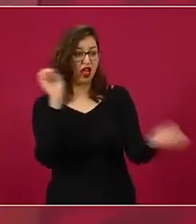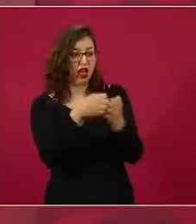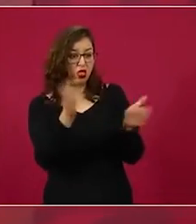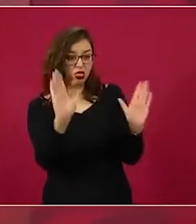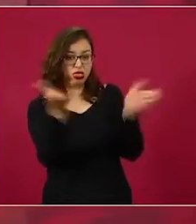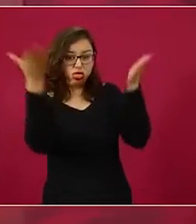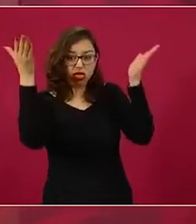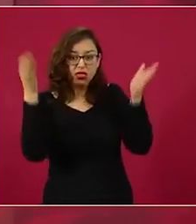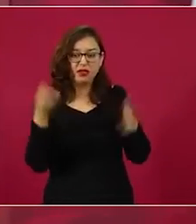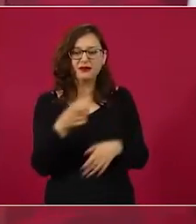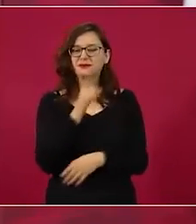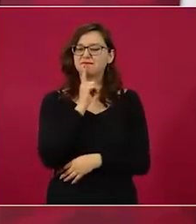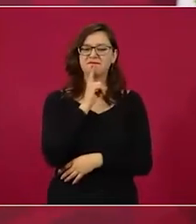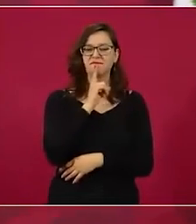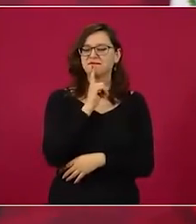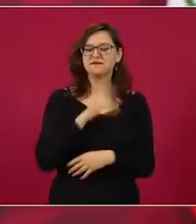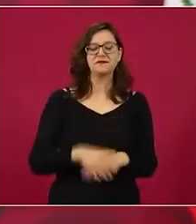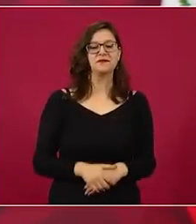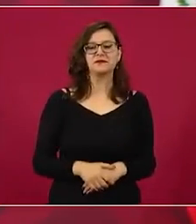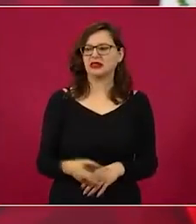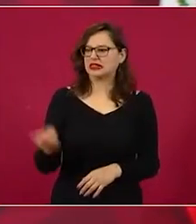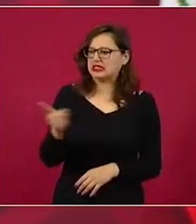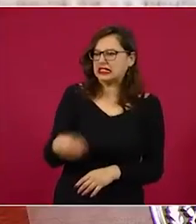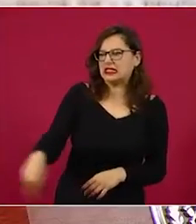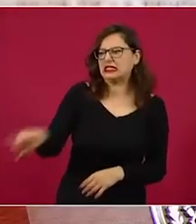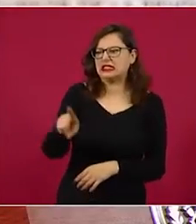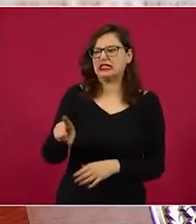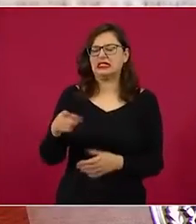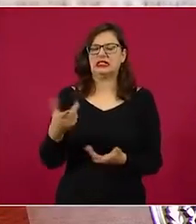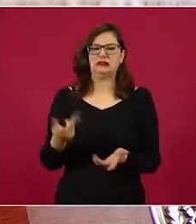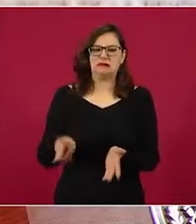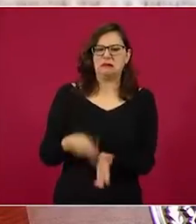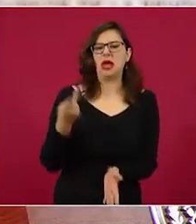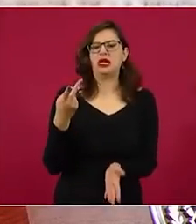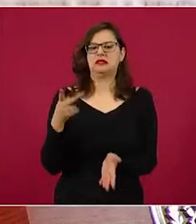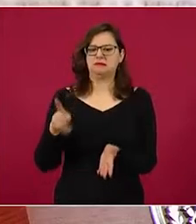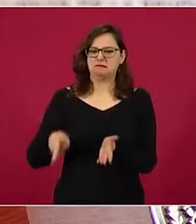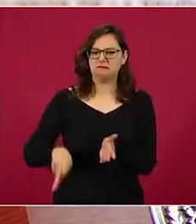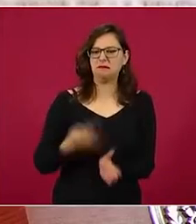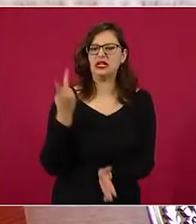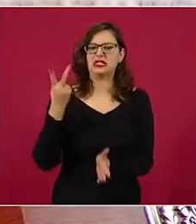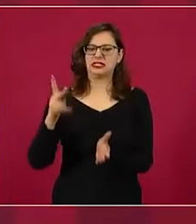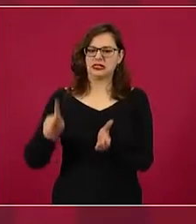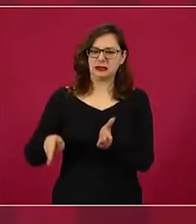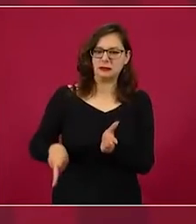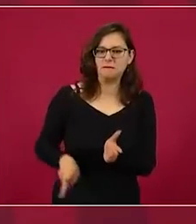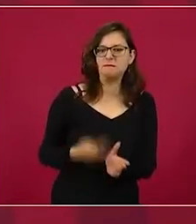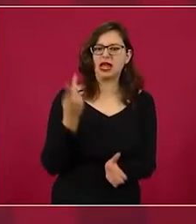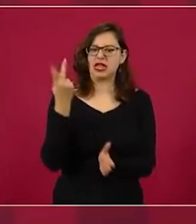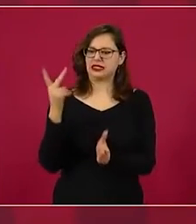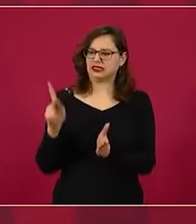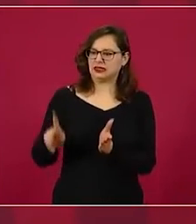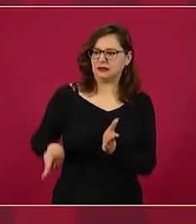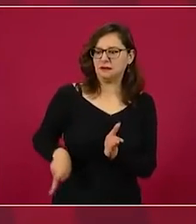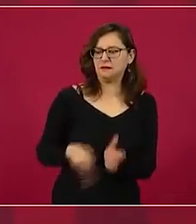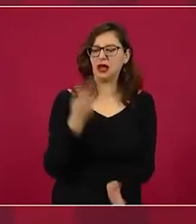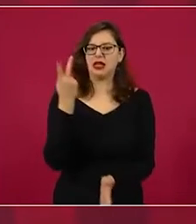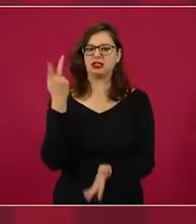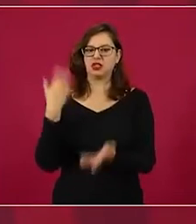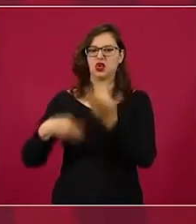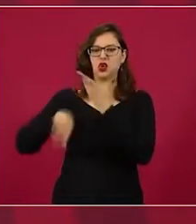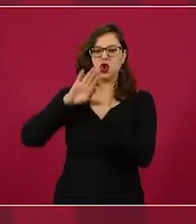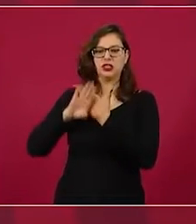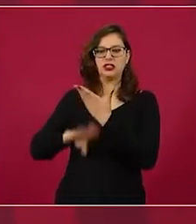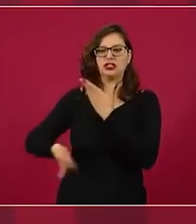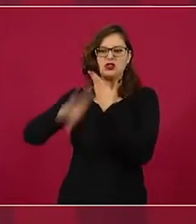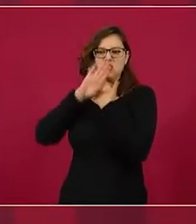Ahí están duro y duro y duro y duro. Imagínense cuánta